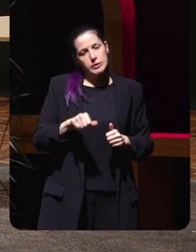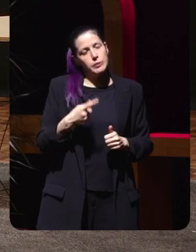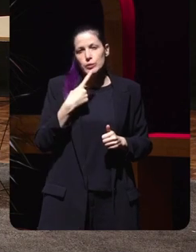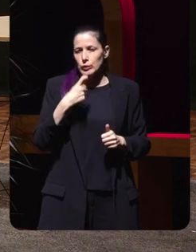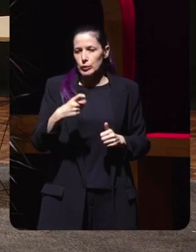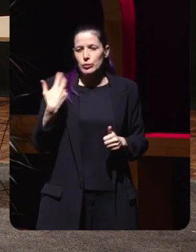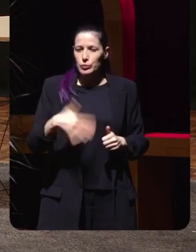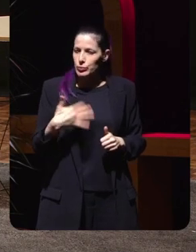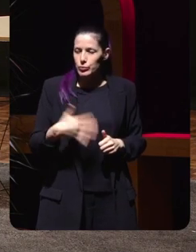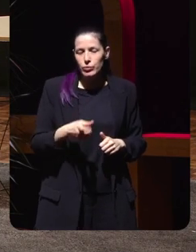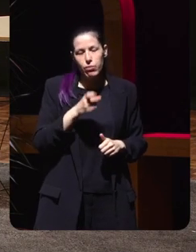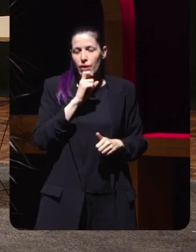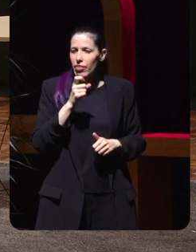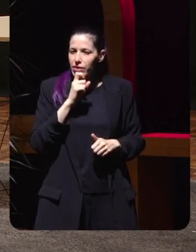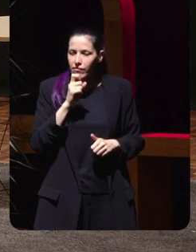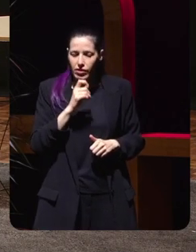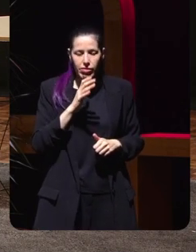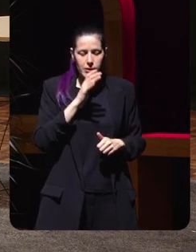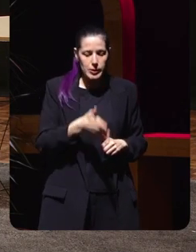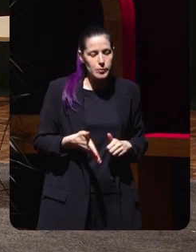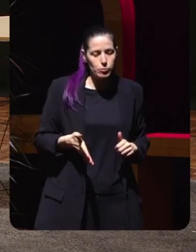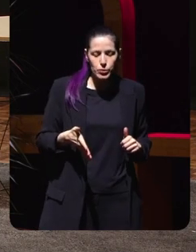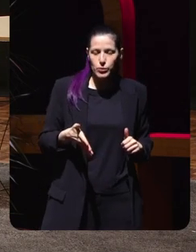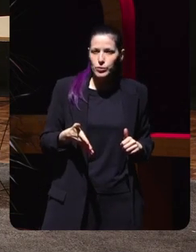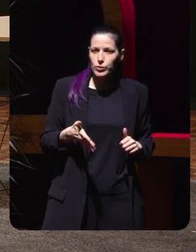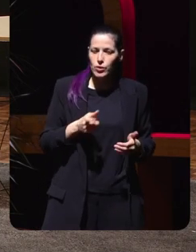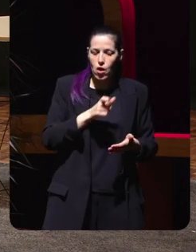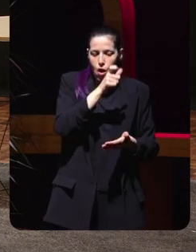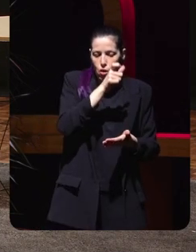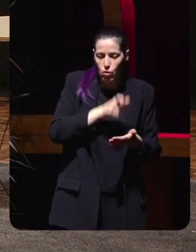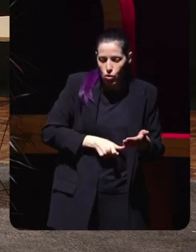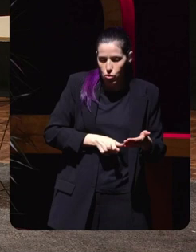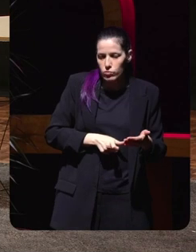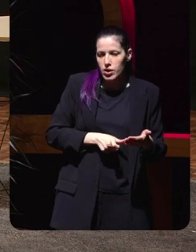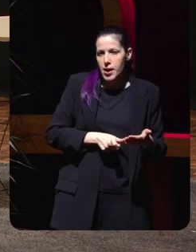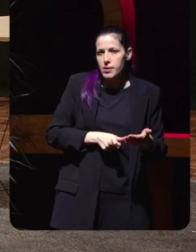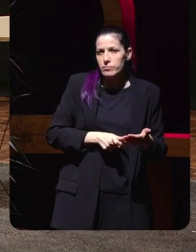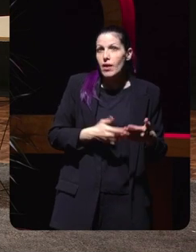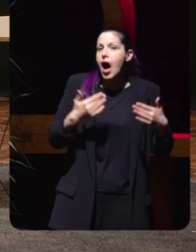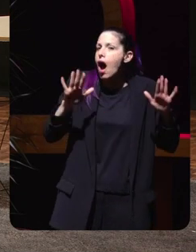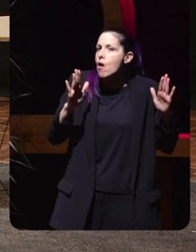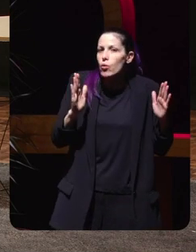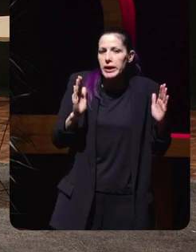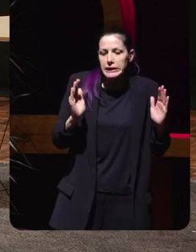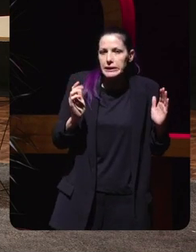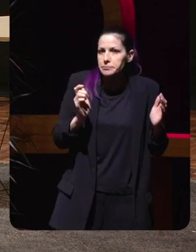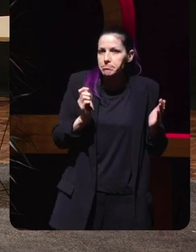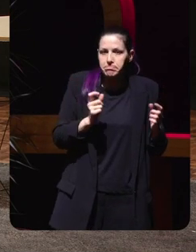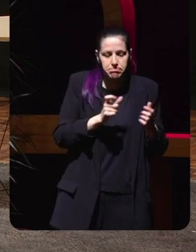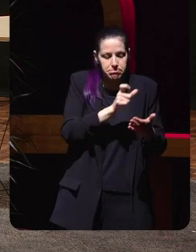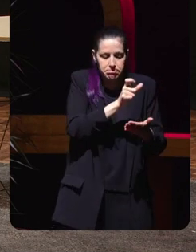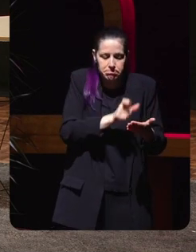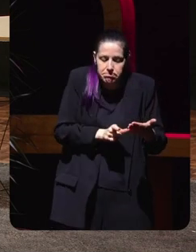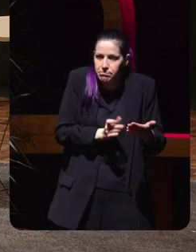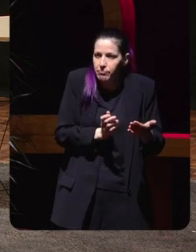es muy difícil no de combinar con esto O sea una columna requiere en la que se llama con los niños pequeñina no como niña quema con un niño así